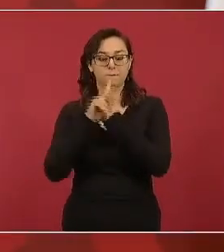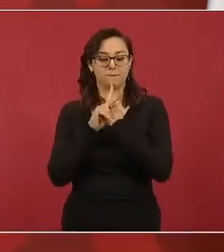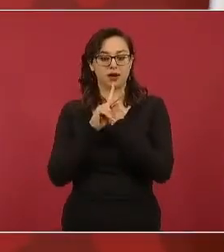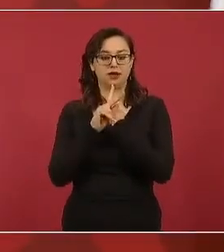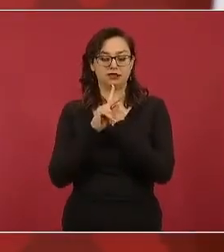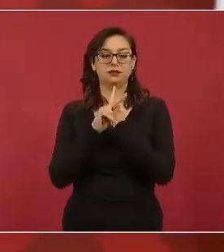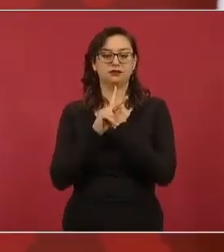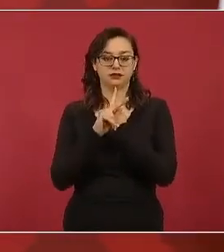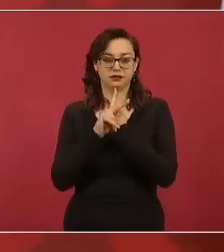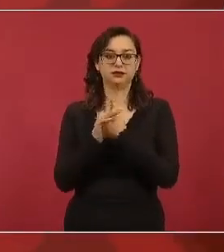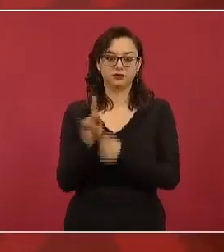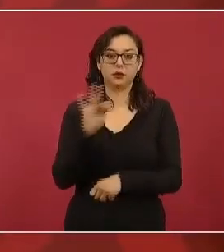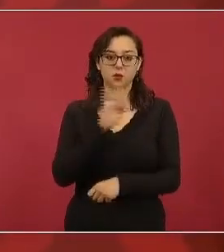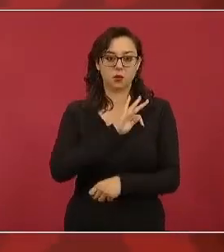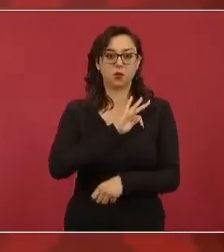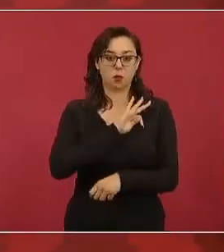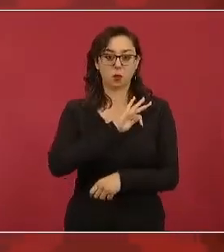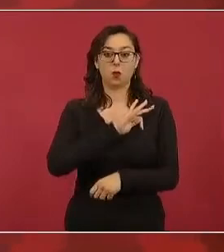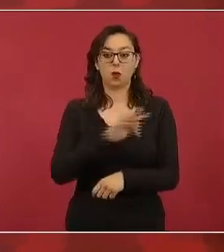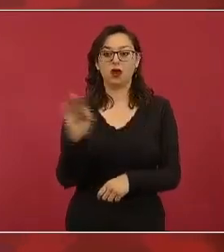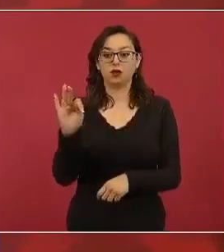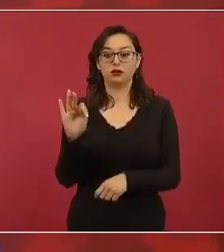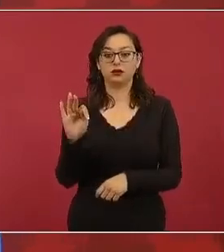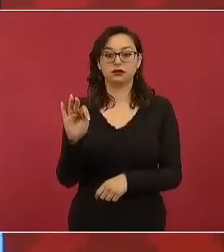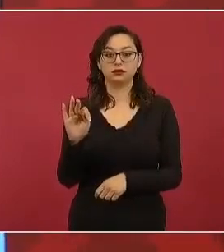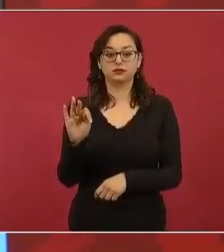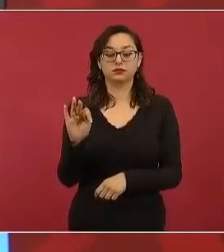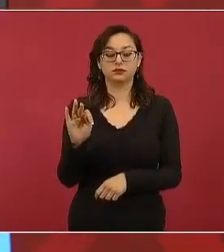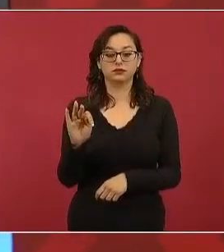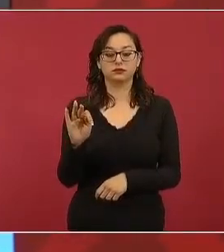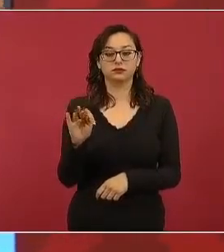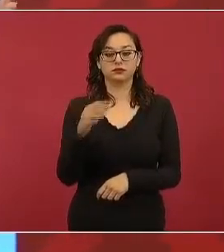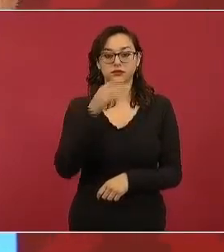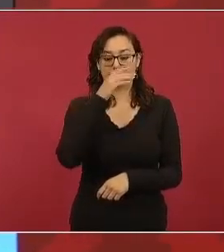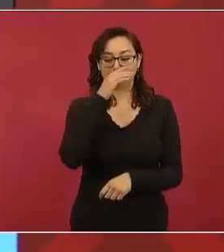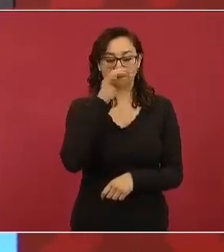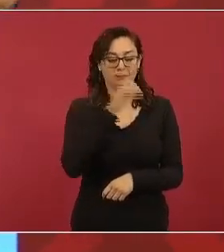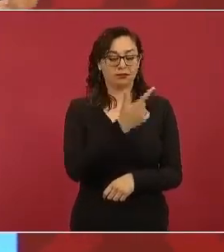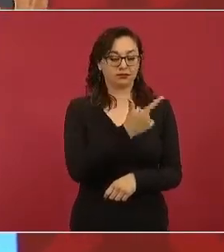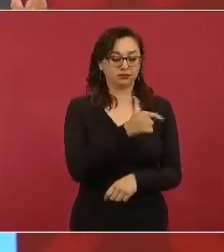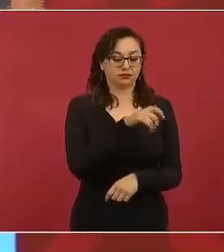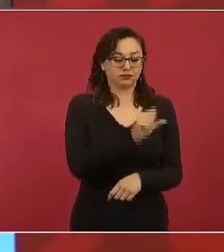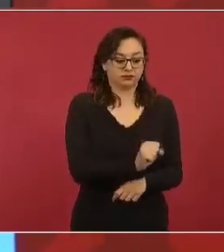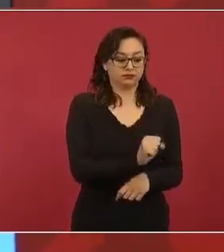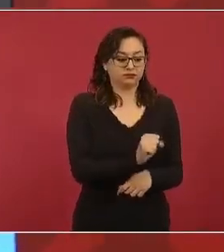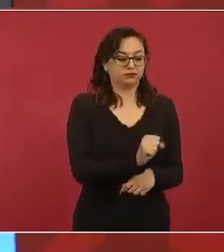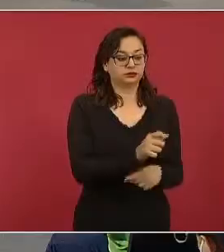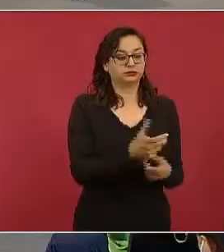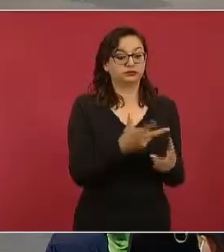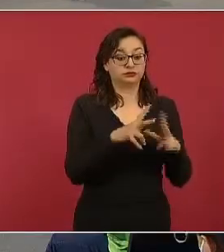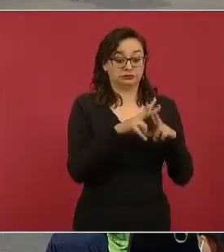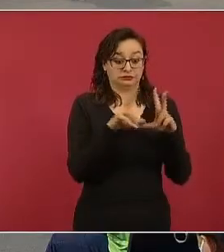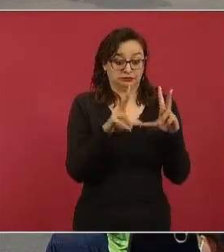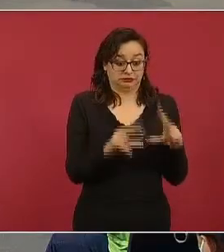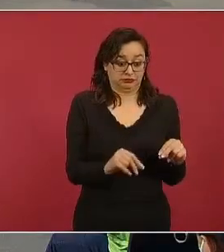llevarlo a otras plantas. Se transportan en barcos.